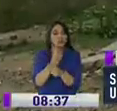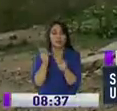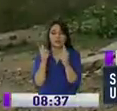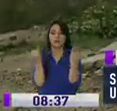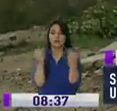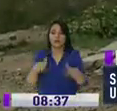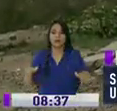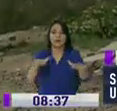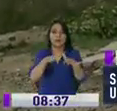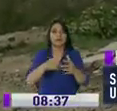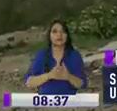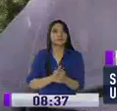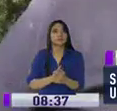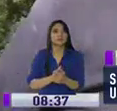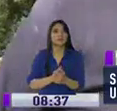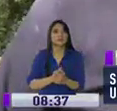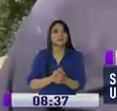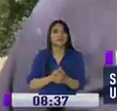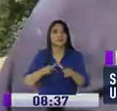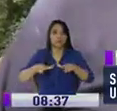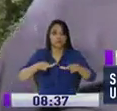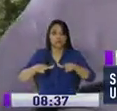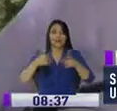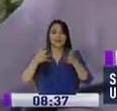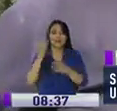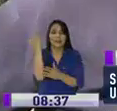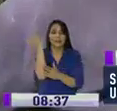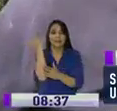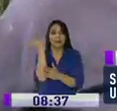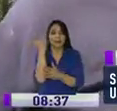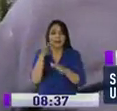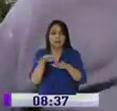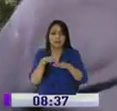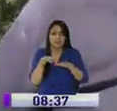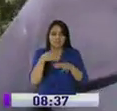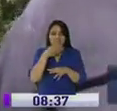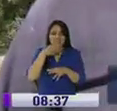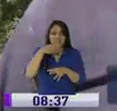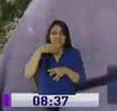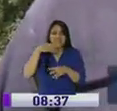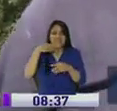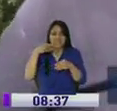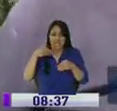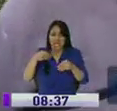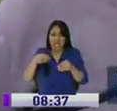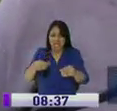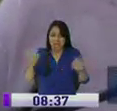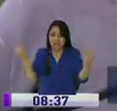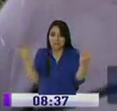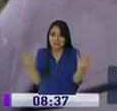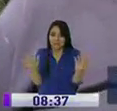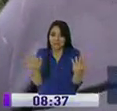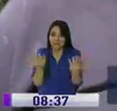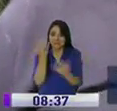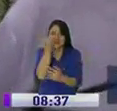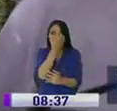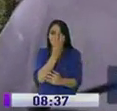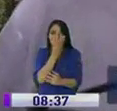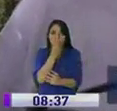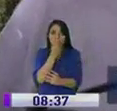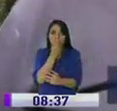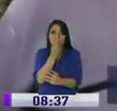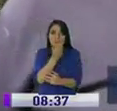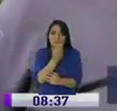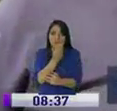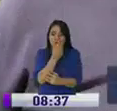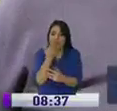lugar. Tenemos un sector ya verde. De lo árido que es esto, verlo verde, verle crecida vegetación, sembrado solamente